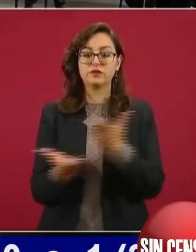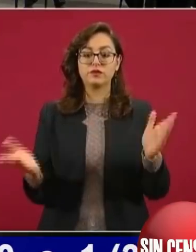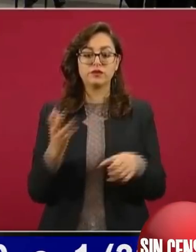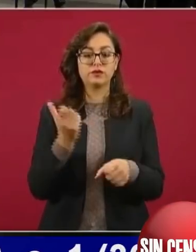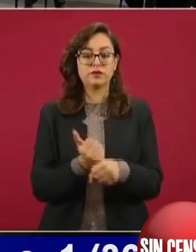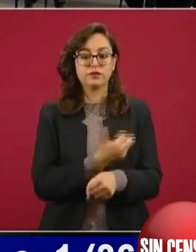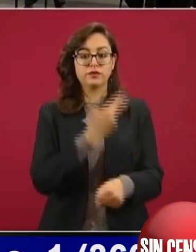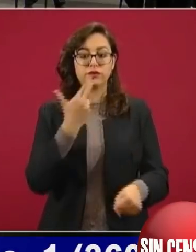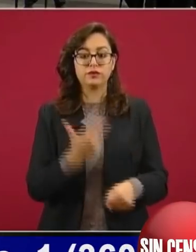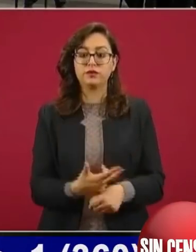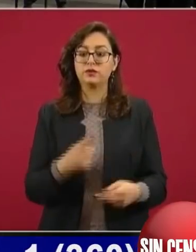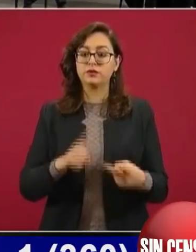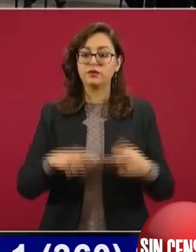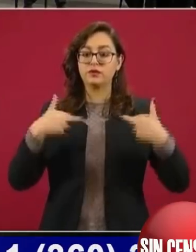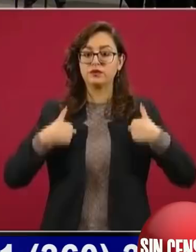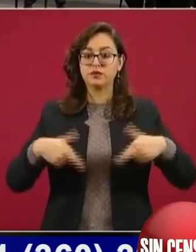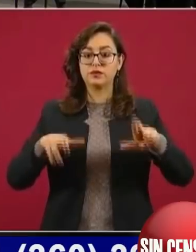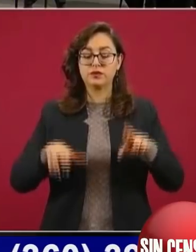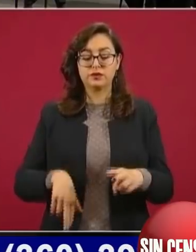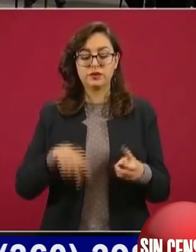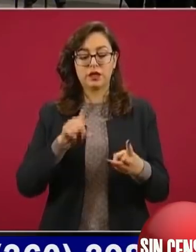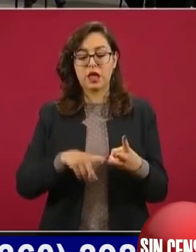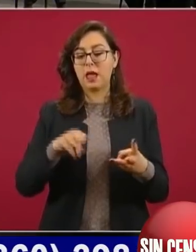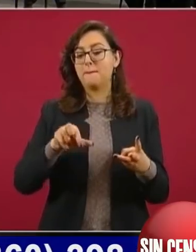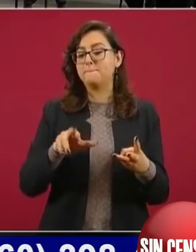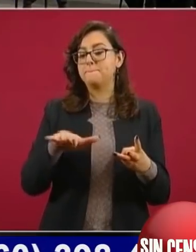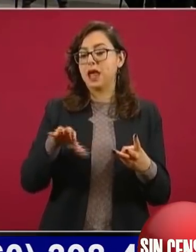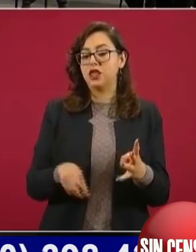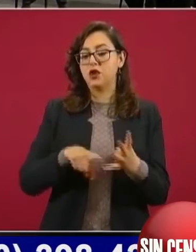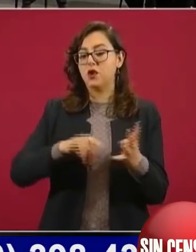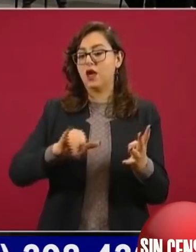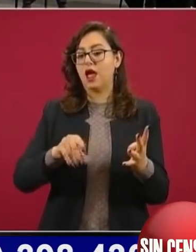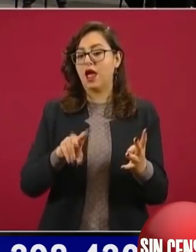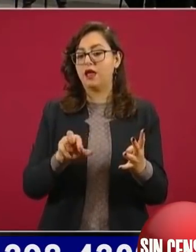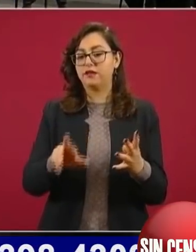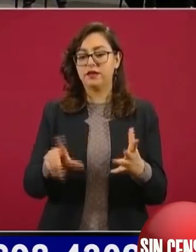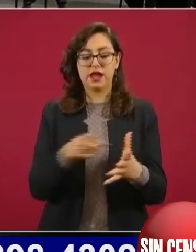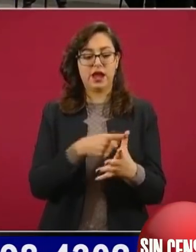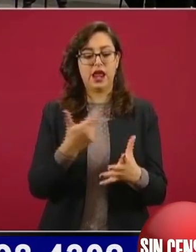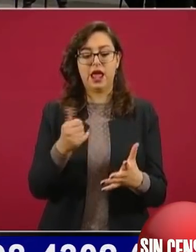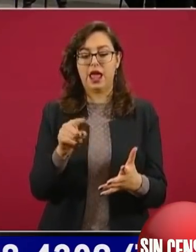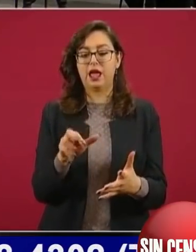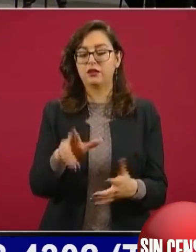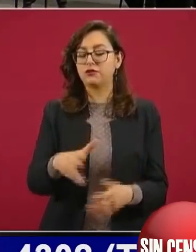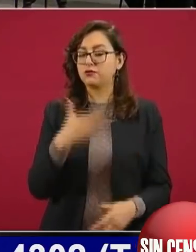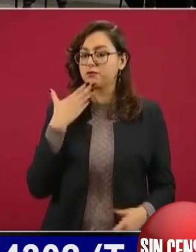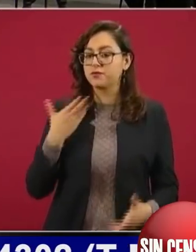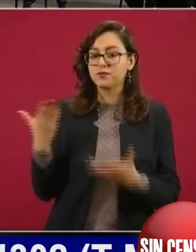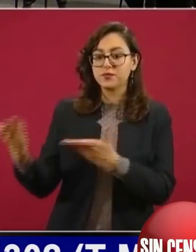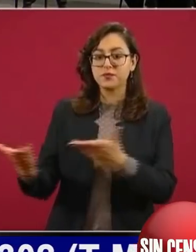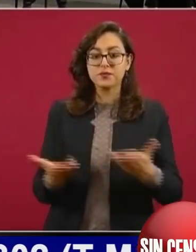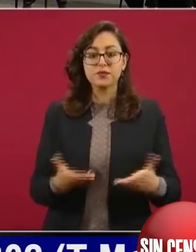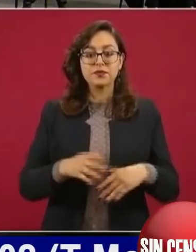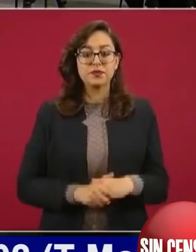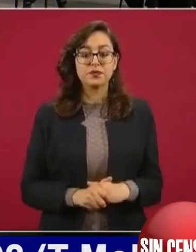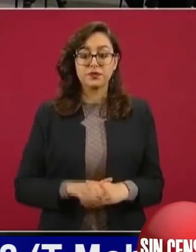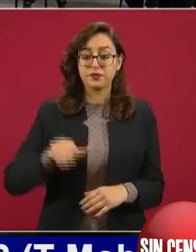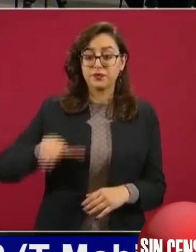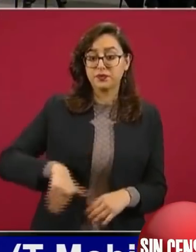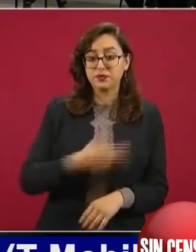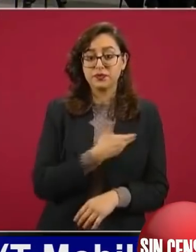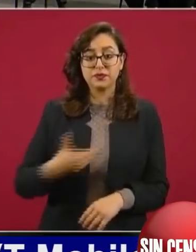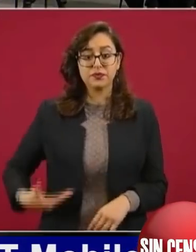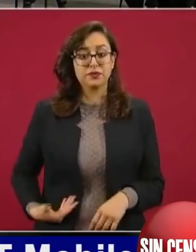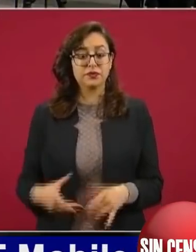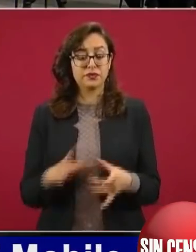canciller, Mario, Javier y Héctor, bienvenidos. Como ya indica el presidente e indica el secretario